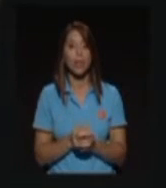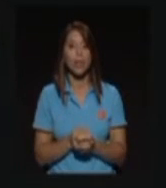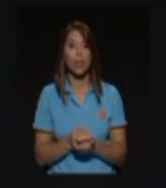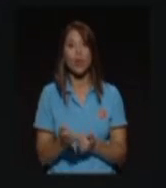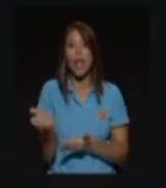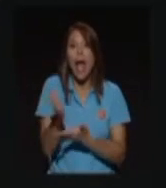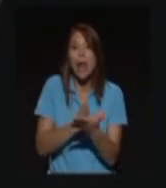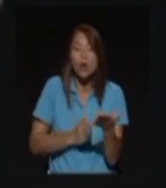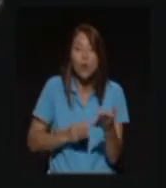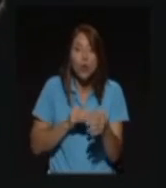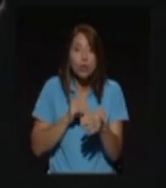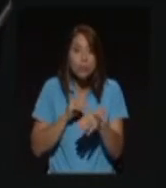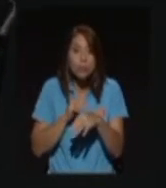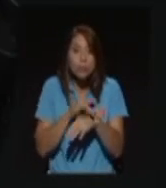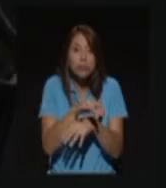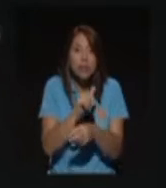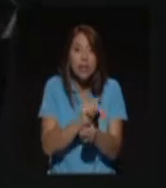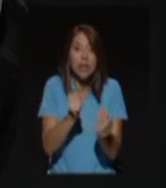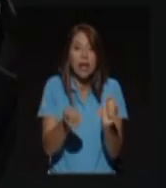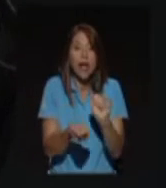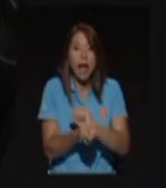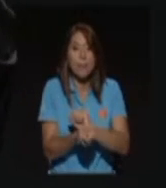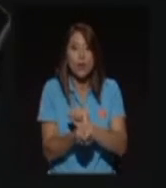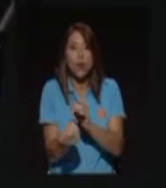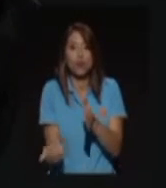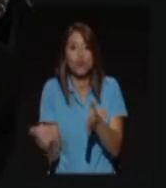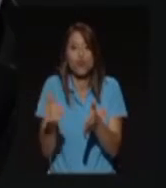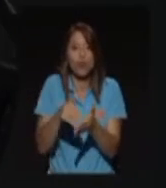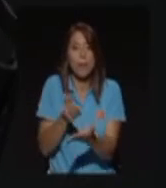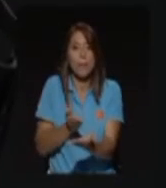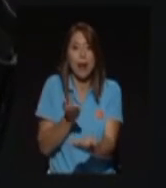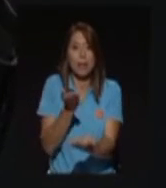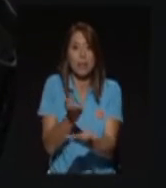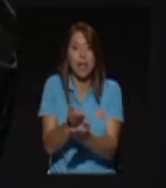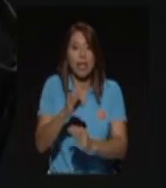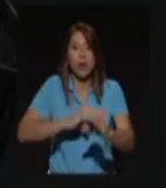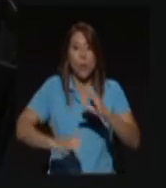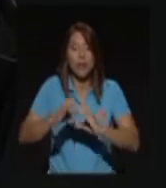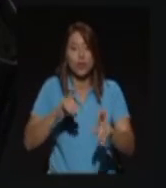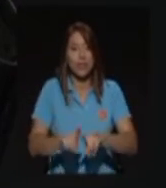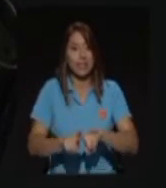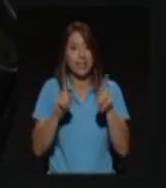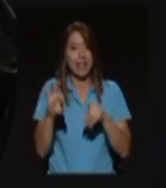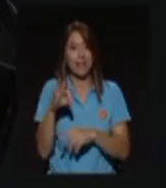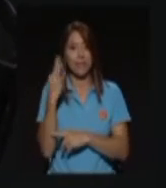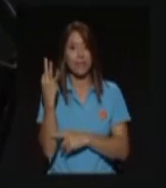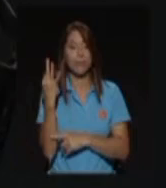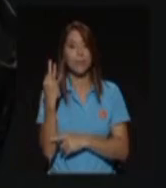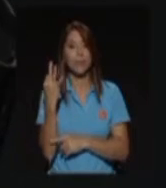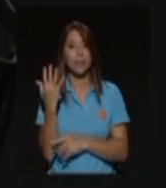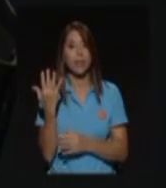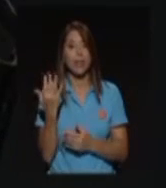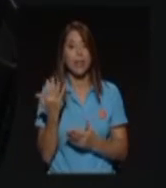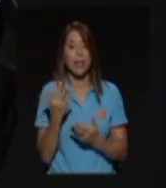de cambio replantean el comercio de manera distinta. En la